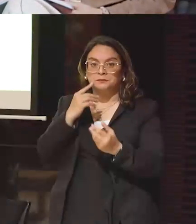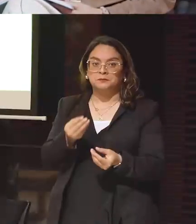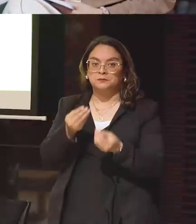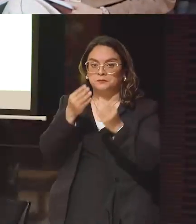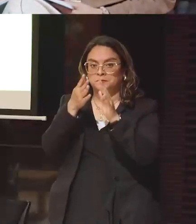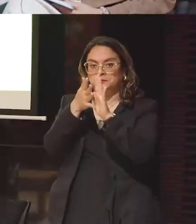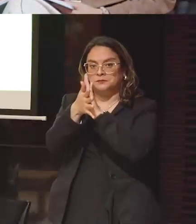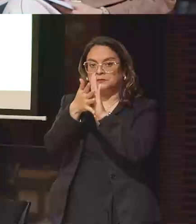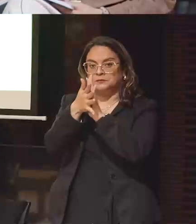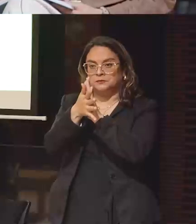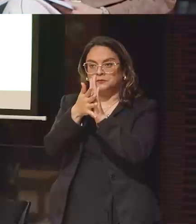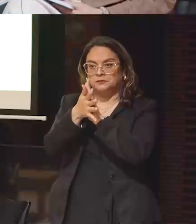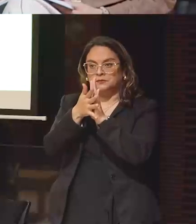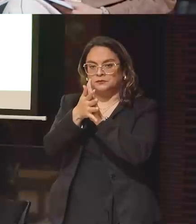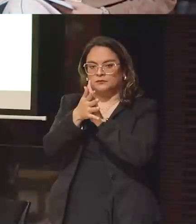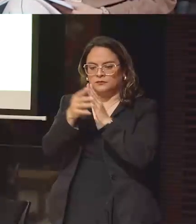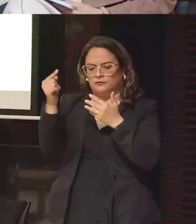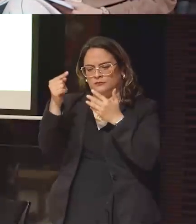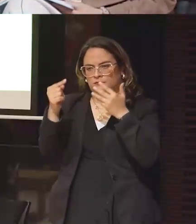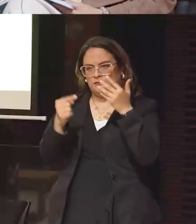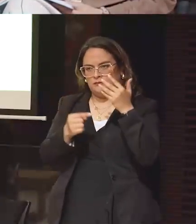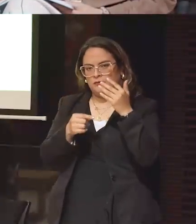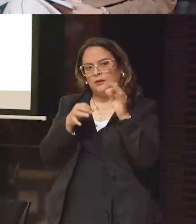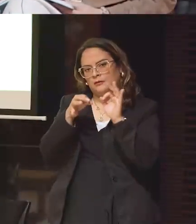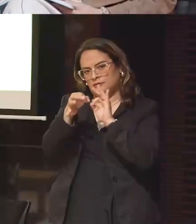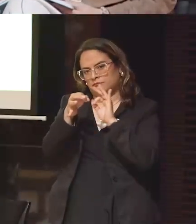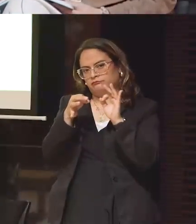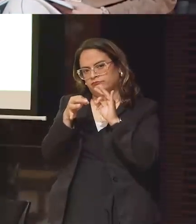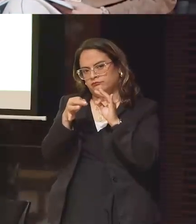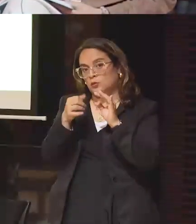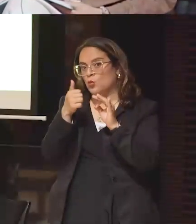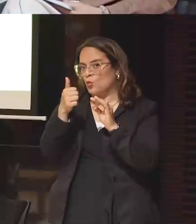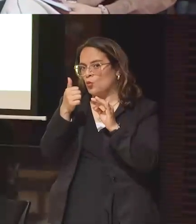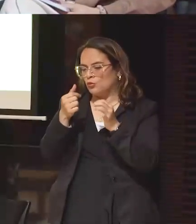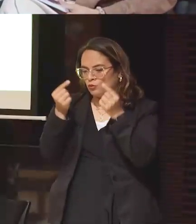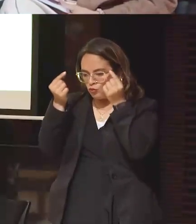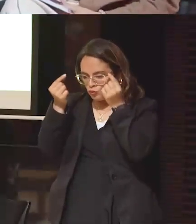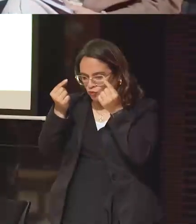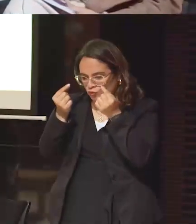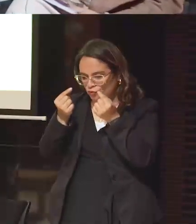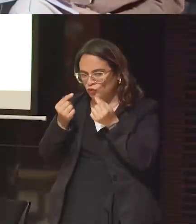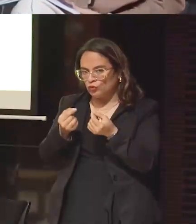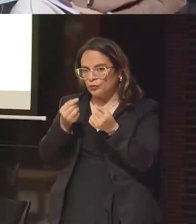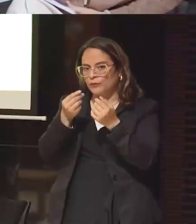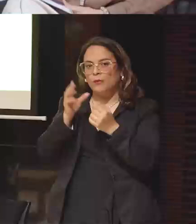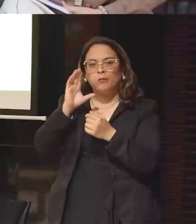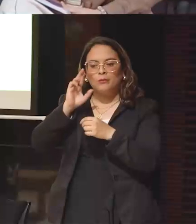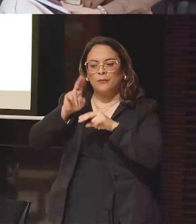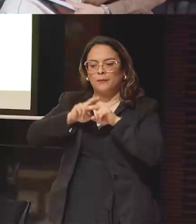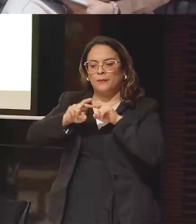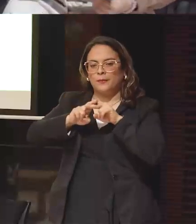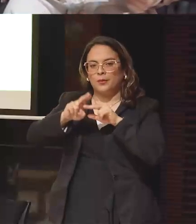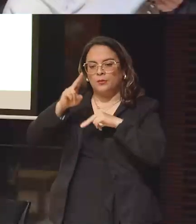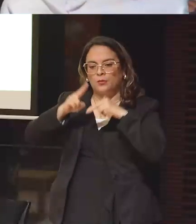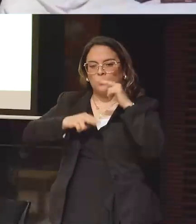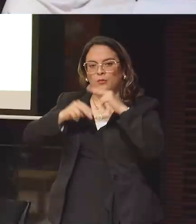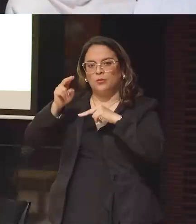par de datos que me parece importante socializar. La obra del metro ya alcanza